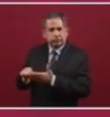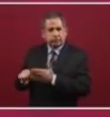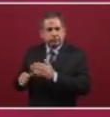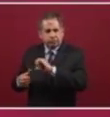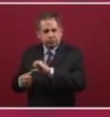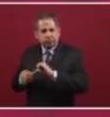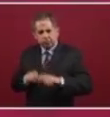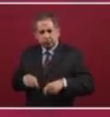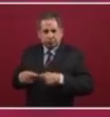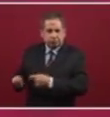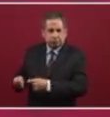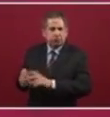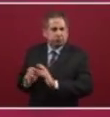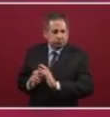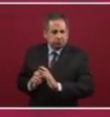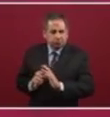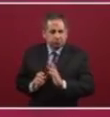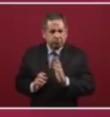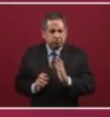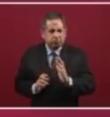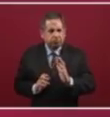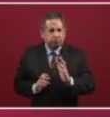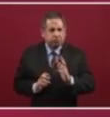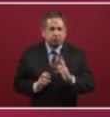Ya es